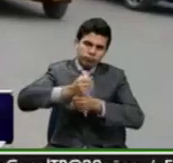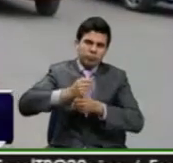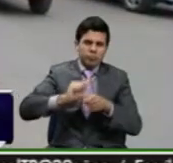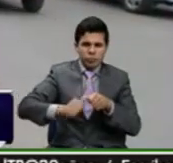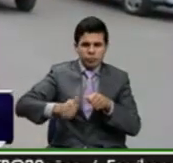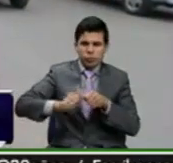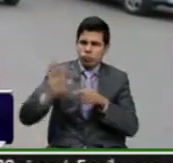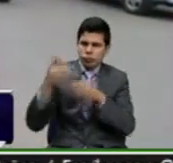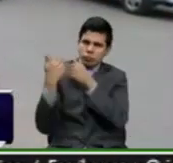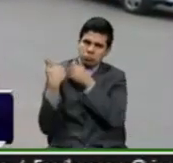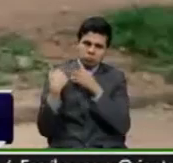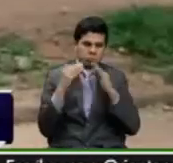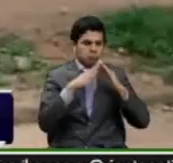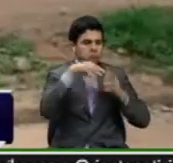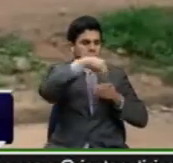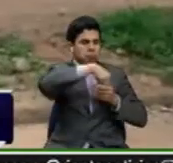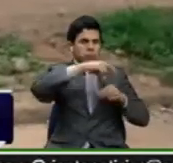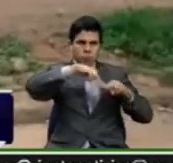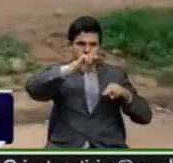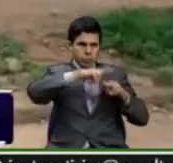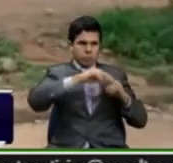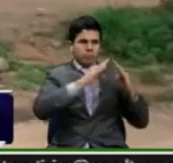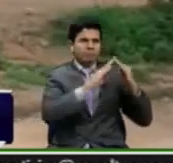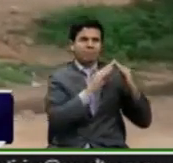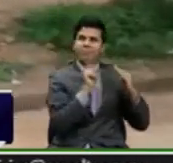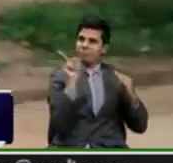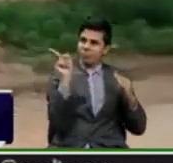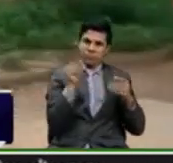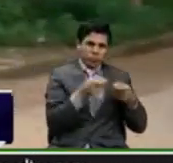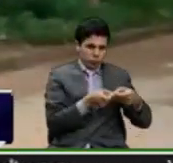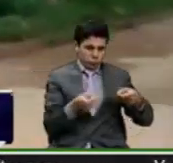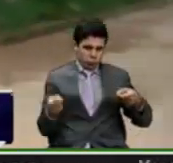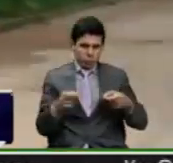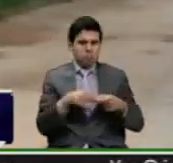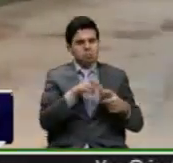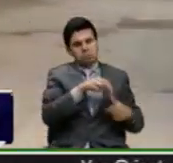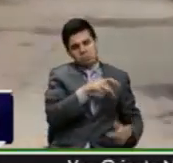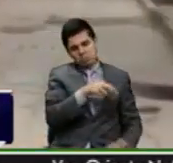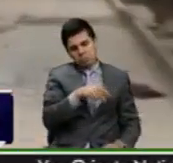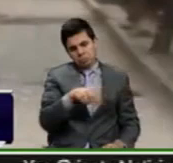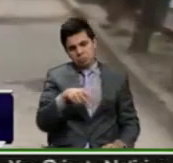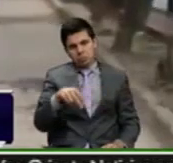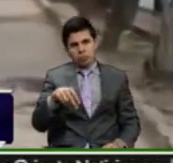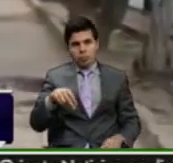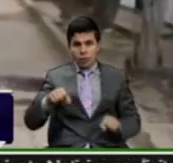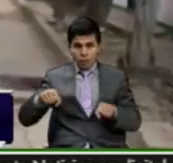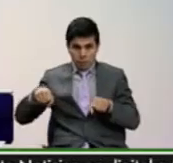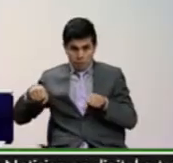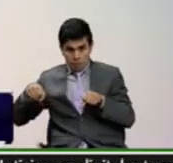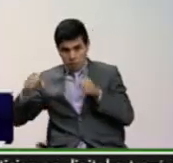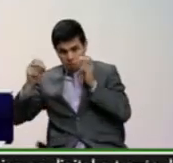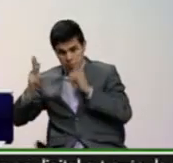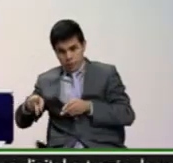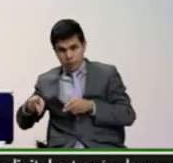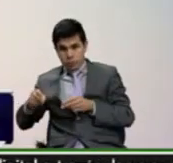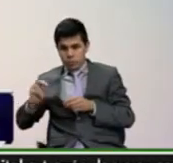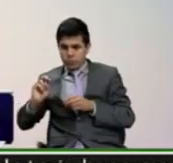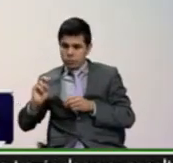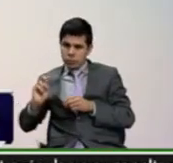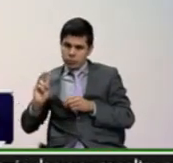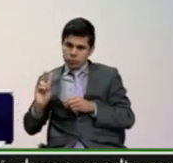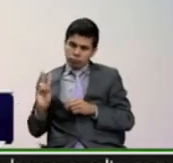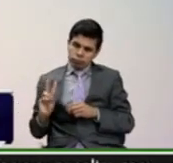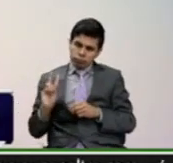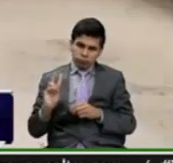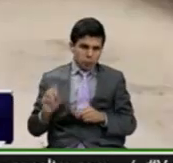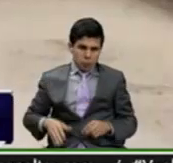cotidiano, salía de su vivienda ubicada a algunos metros de este lugar, cuando dos desconocidos que a pie desenfundaron